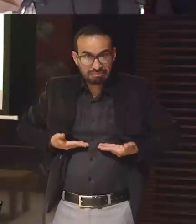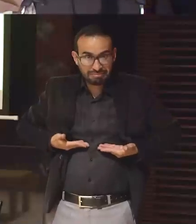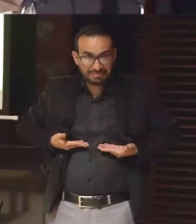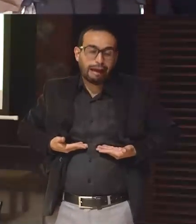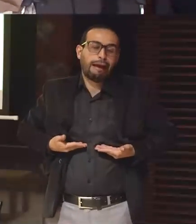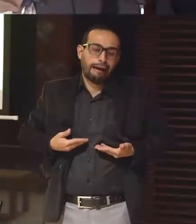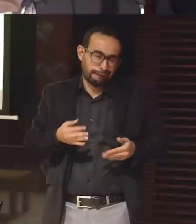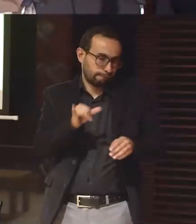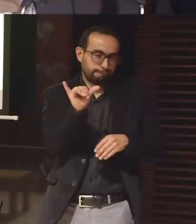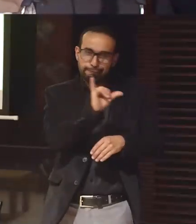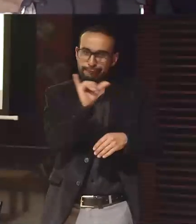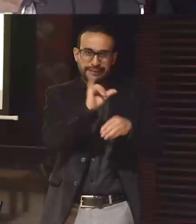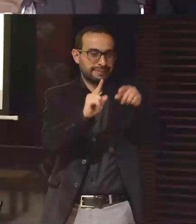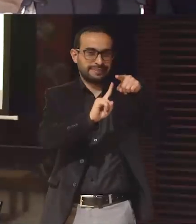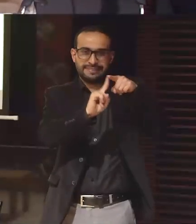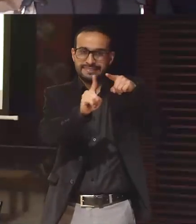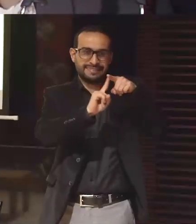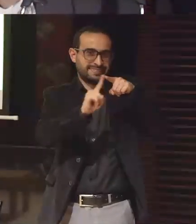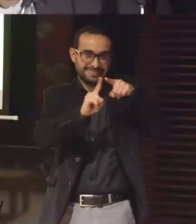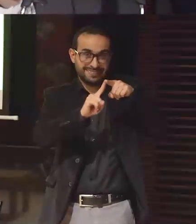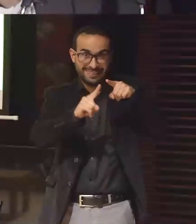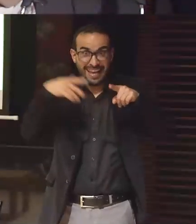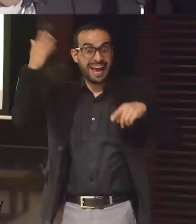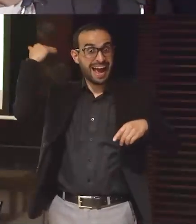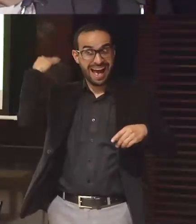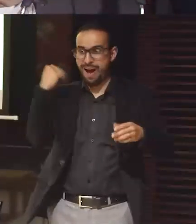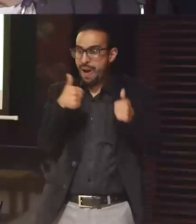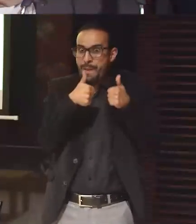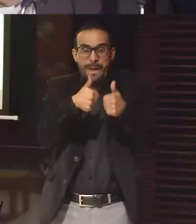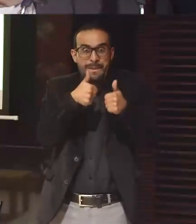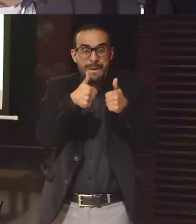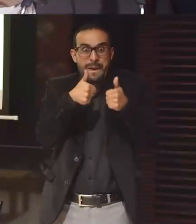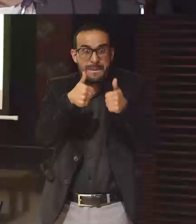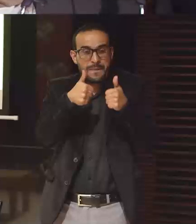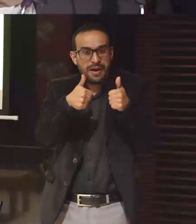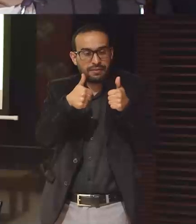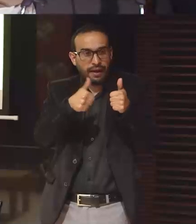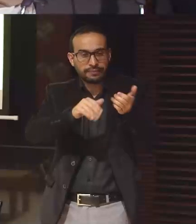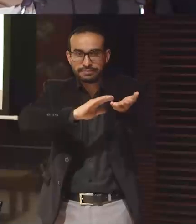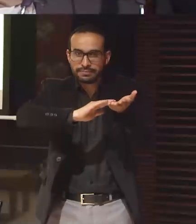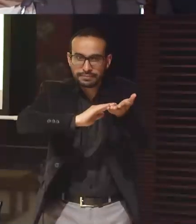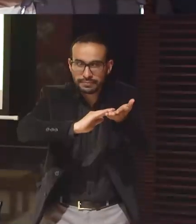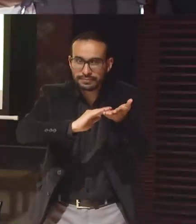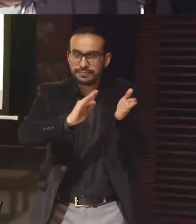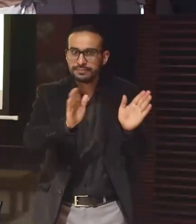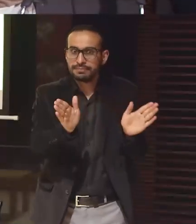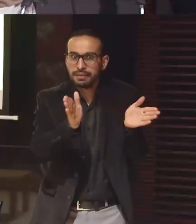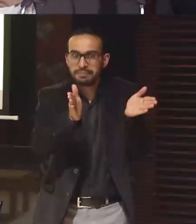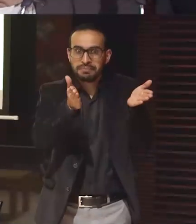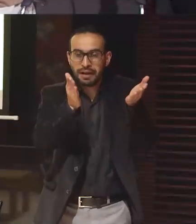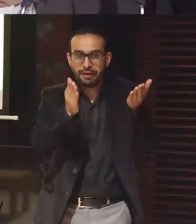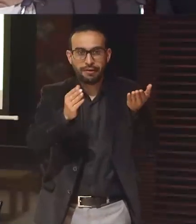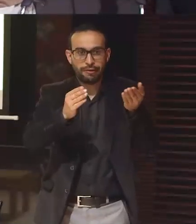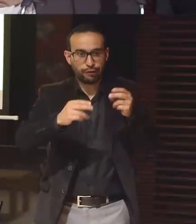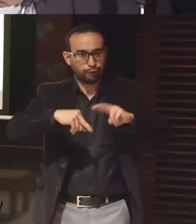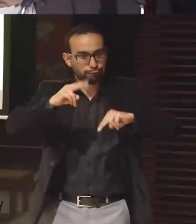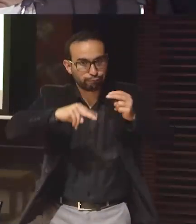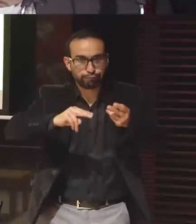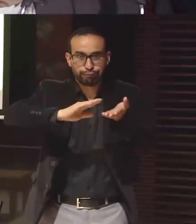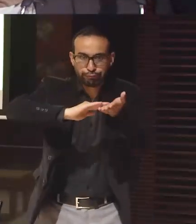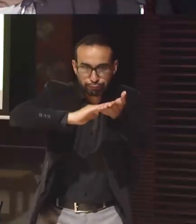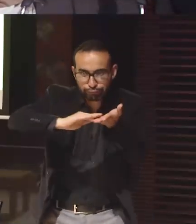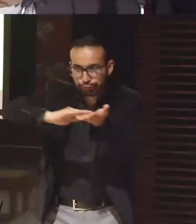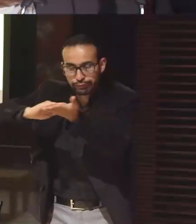pasó a Transmilenio y eso fue producto de esa politización de la que hablaba Claudia en un momento en que no continuó el avance de la obra de las troncales como